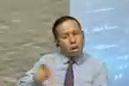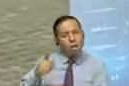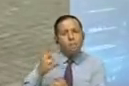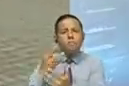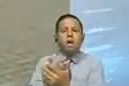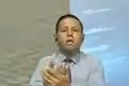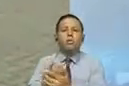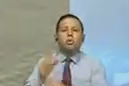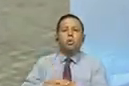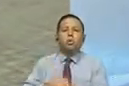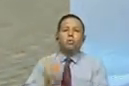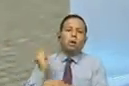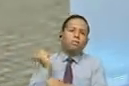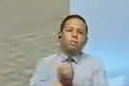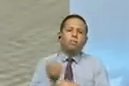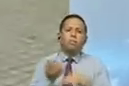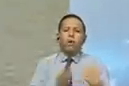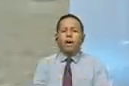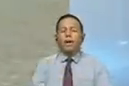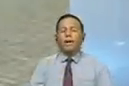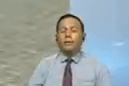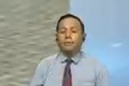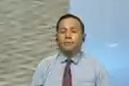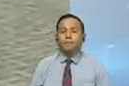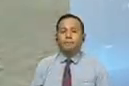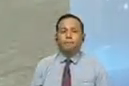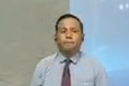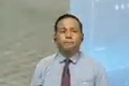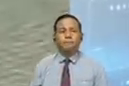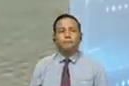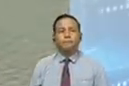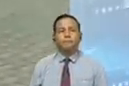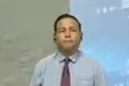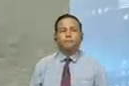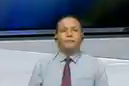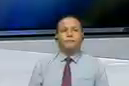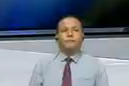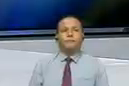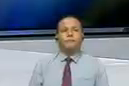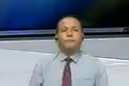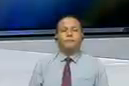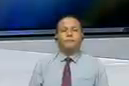de homicidio. Desde Los Ríos, informó Odette Camacho.